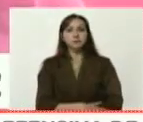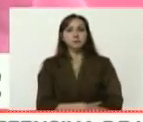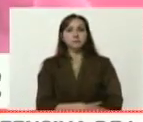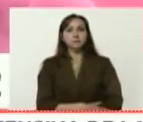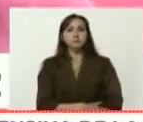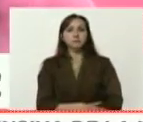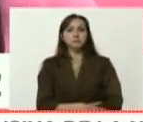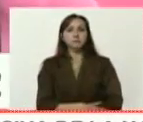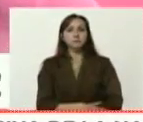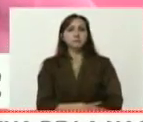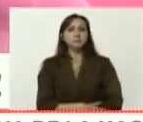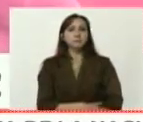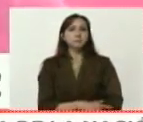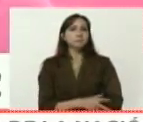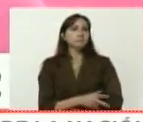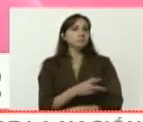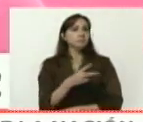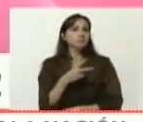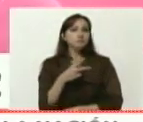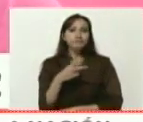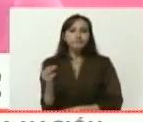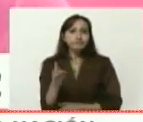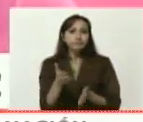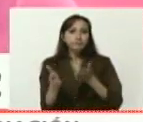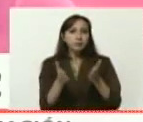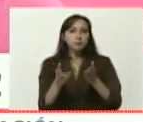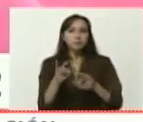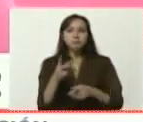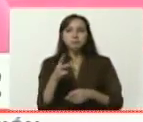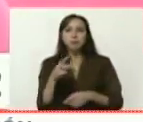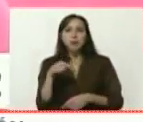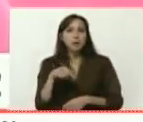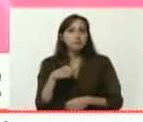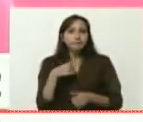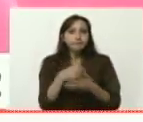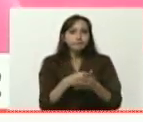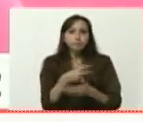acá, no son los lacayos de acá, los arrodillados de acá.